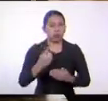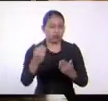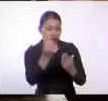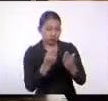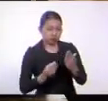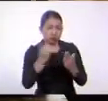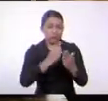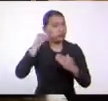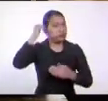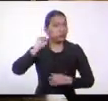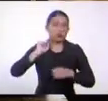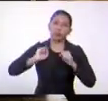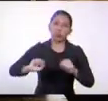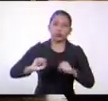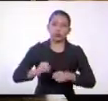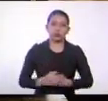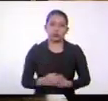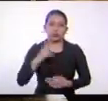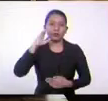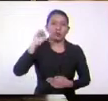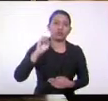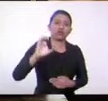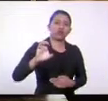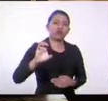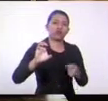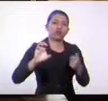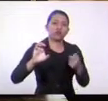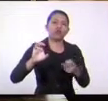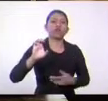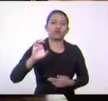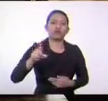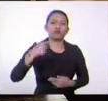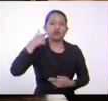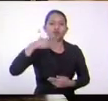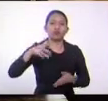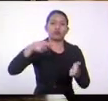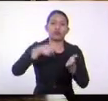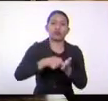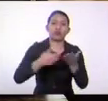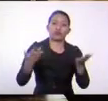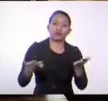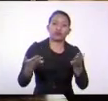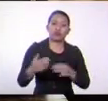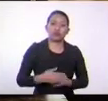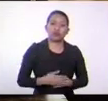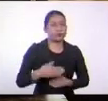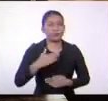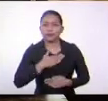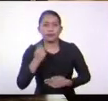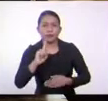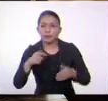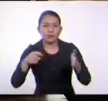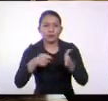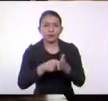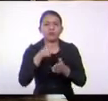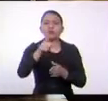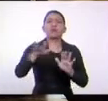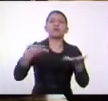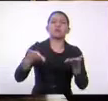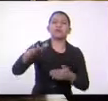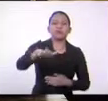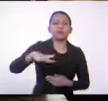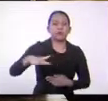Alfred Lanning. Identificación. El asesinato es un truco nuevo, enhorabuena. Yo no lo asesiné. ¿Y qué hacías en el lugar del